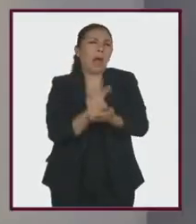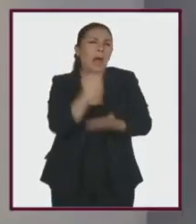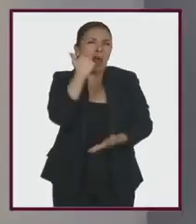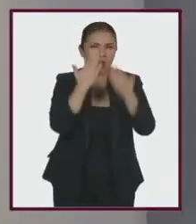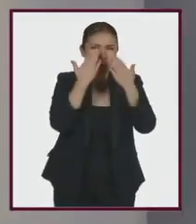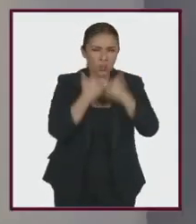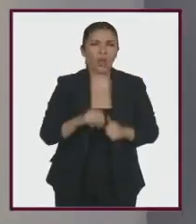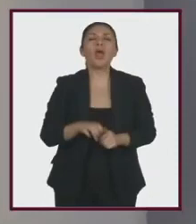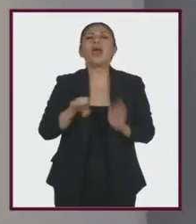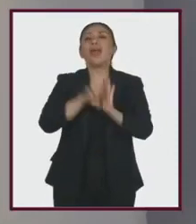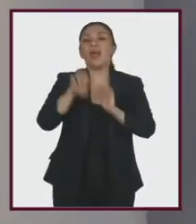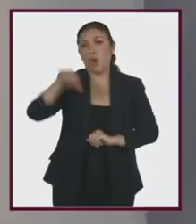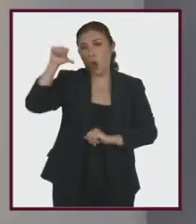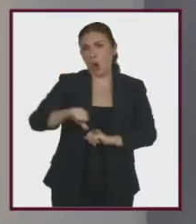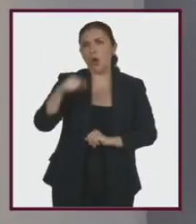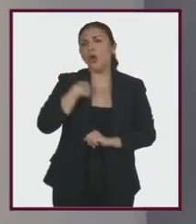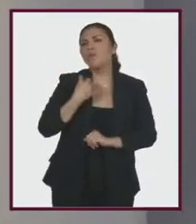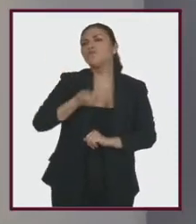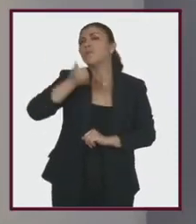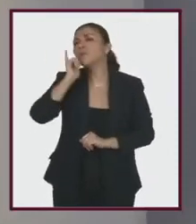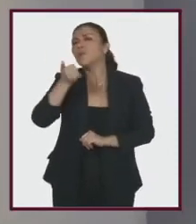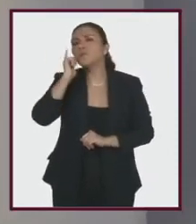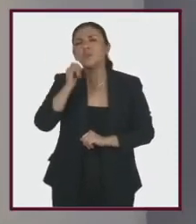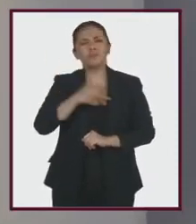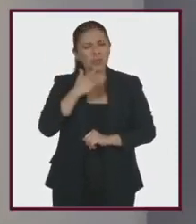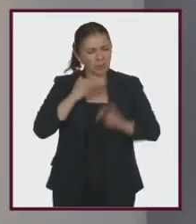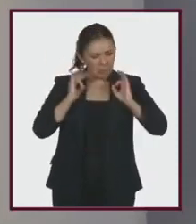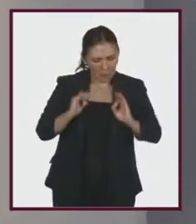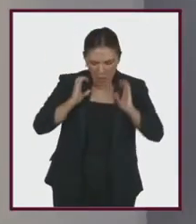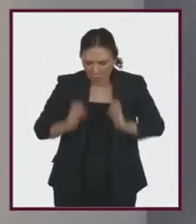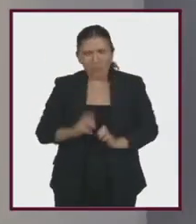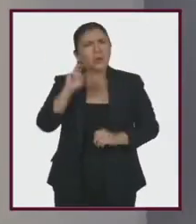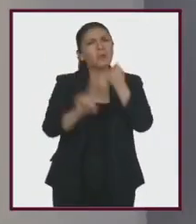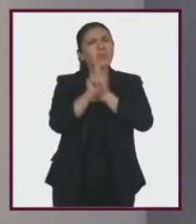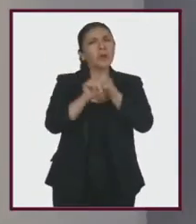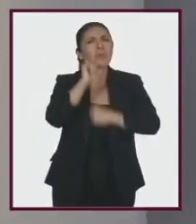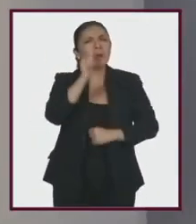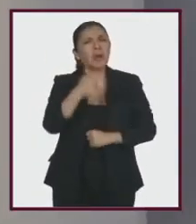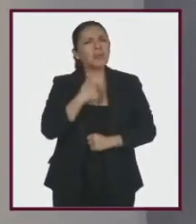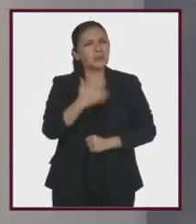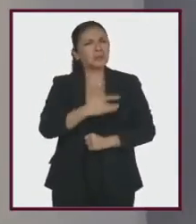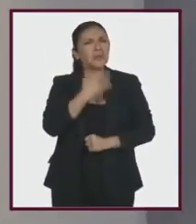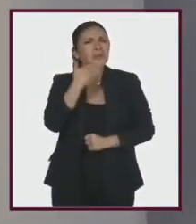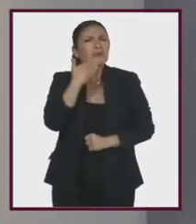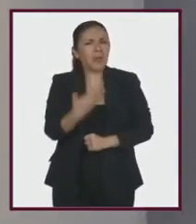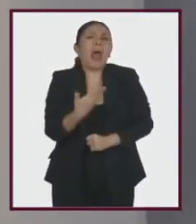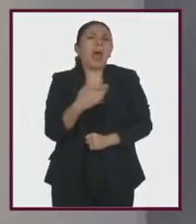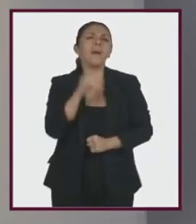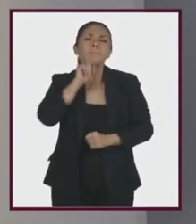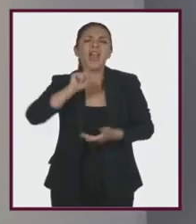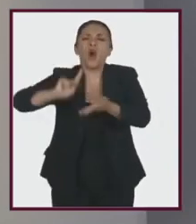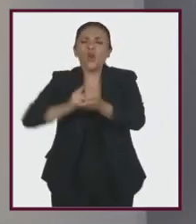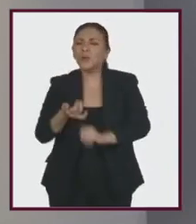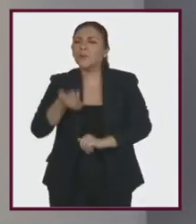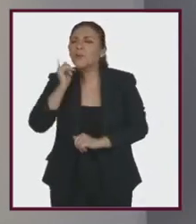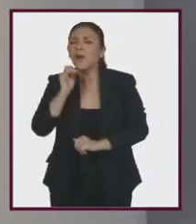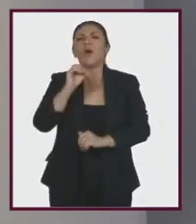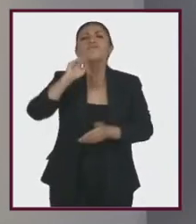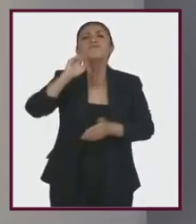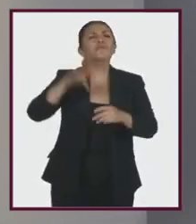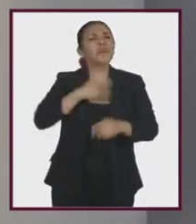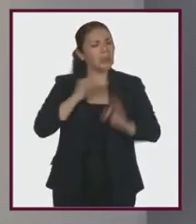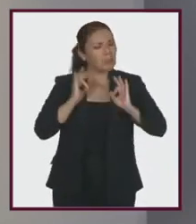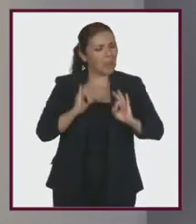y no tengo aparentemente ningún efecto y entonces me sentí tan bien que mañana vuelvo a consumir y tampoco tengo un efecto y